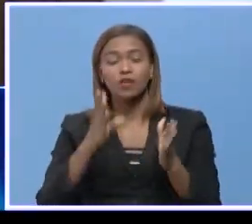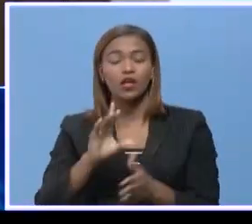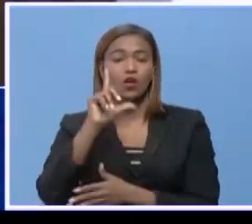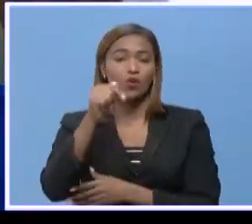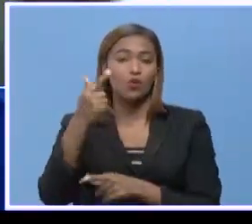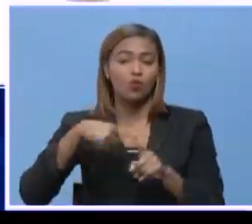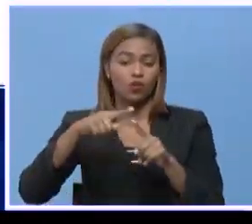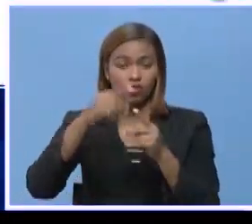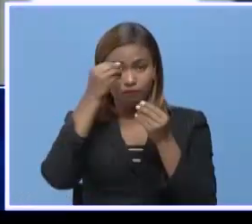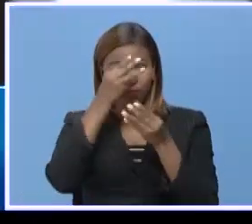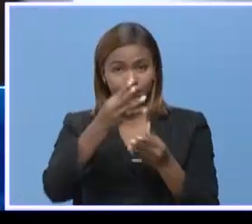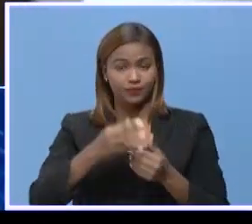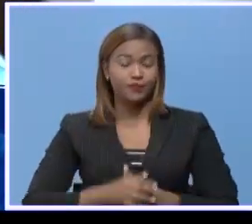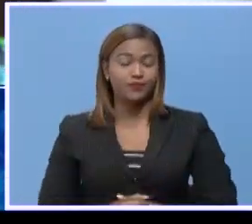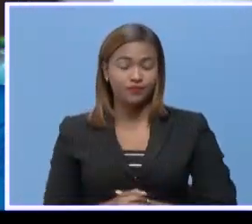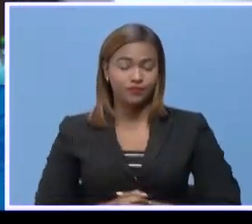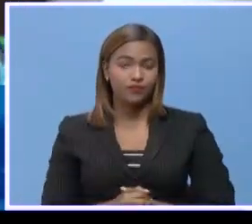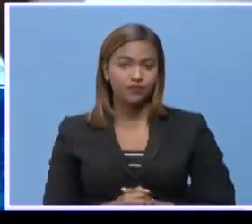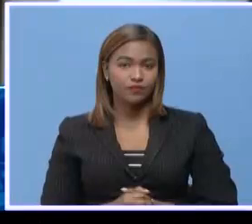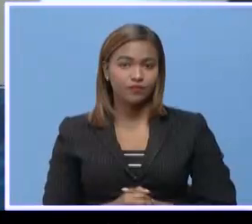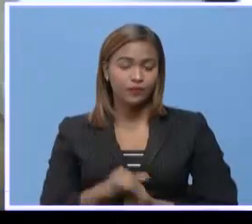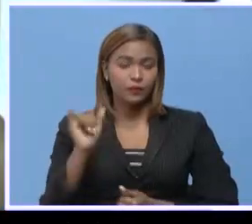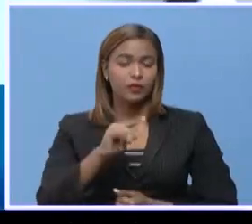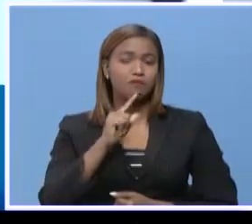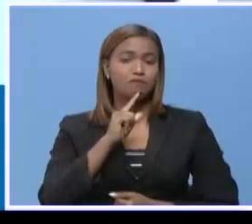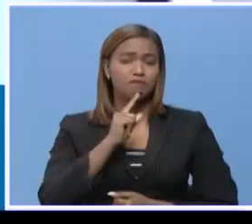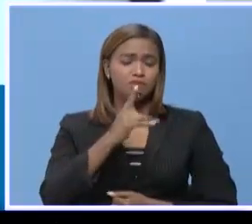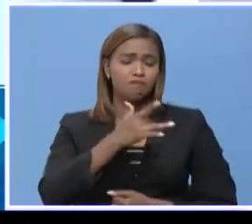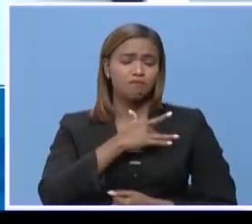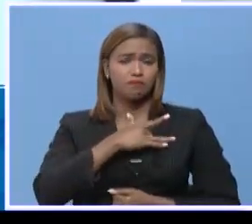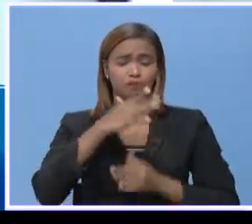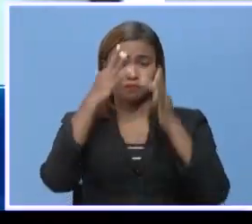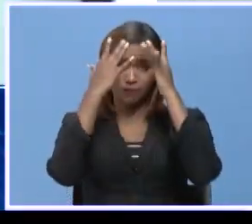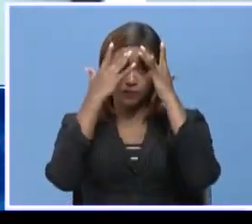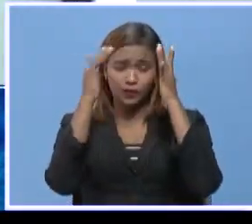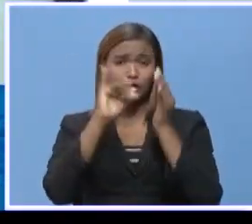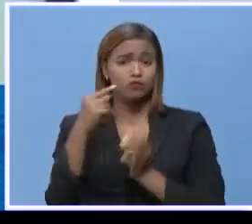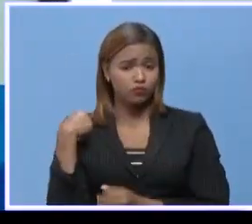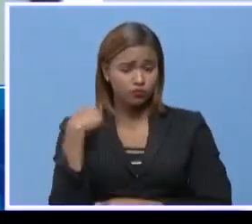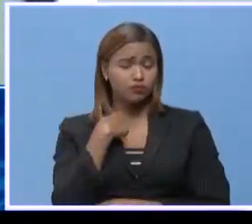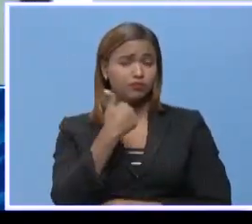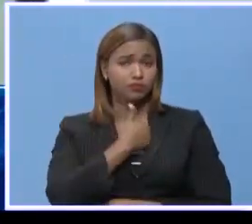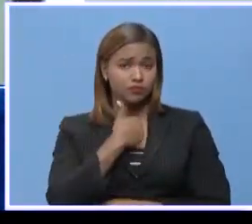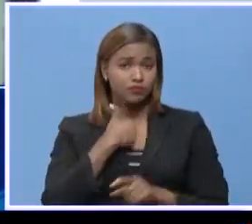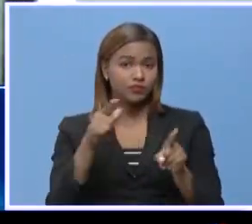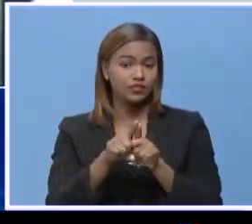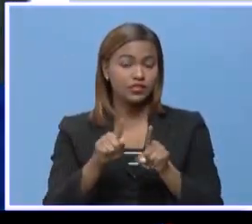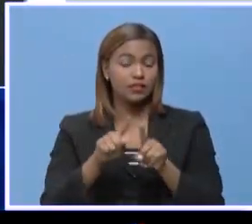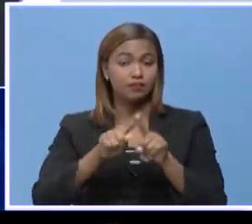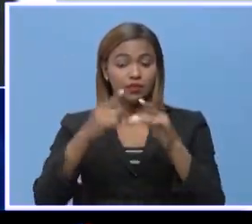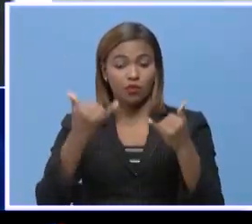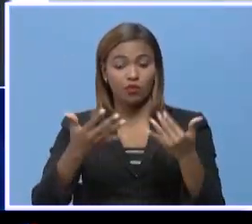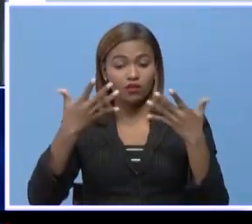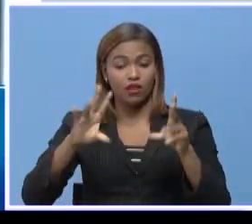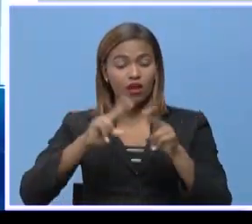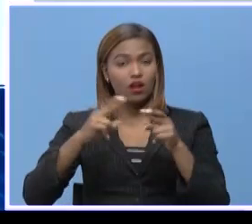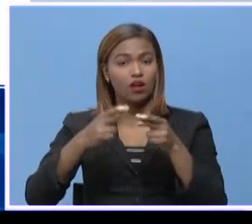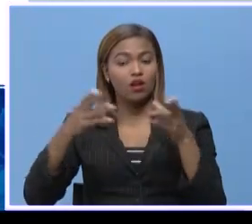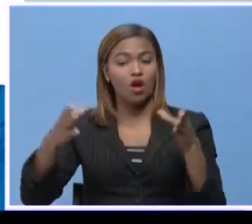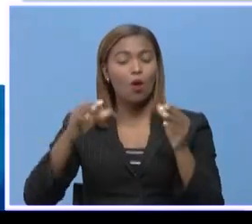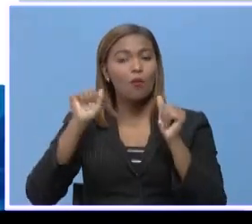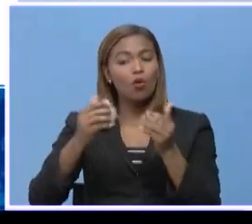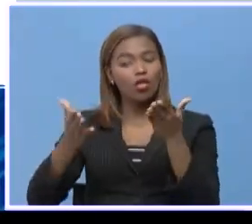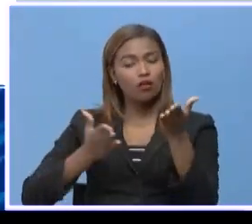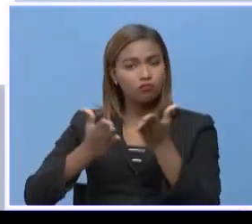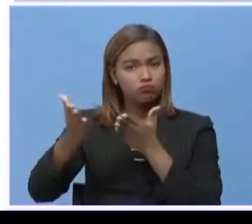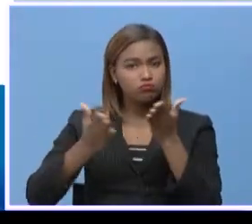luego de esta información. Y de verdad que despertó mucha alarma hasta en nosotros mismos, pero hoy después de la reunión tuve conversación